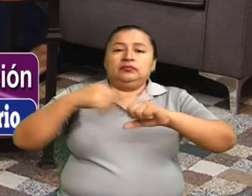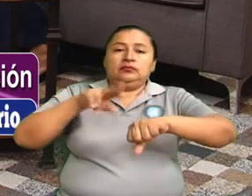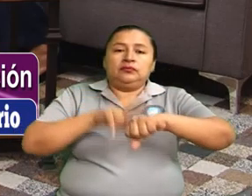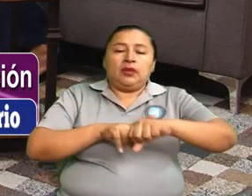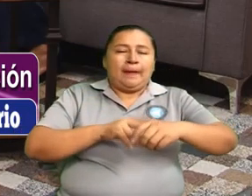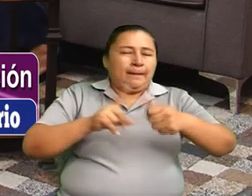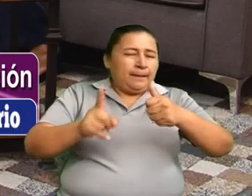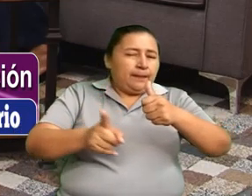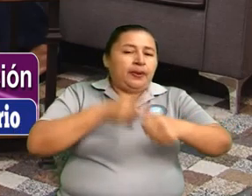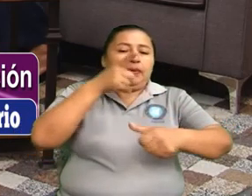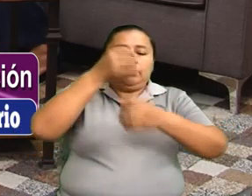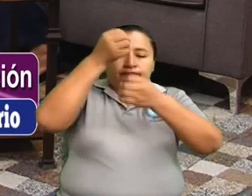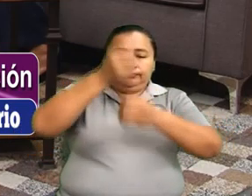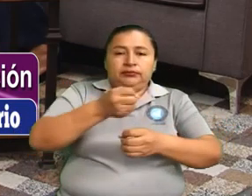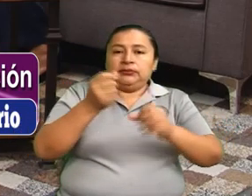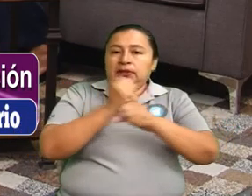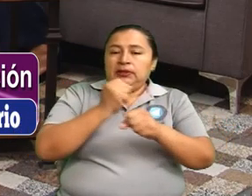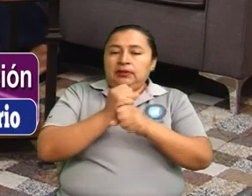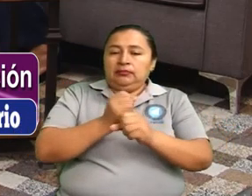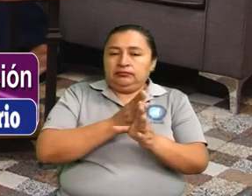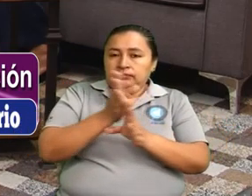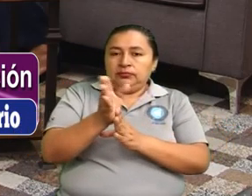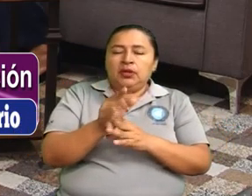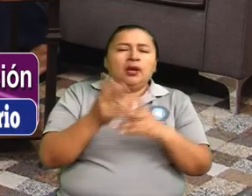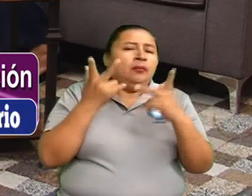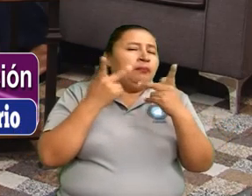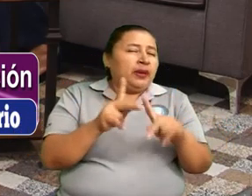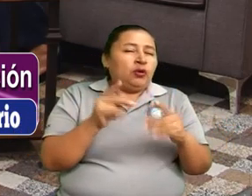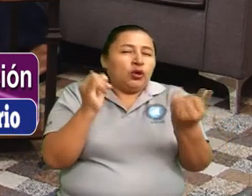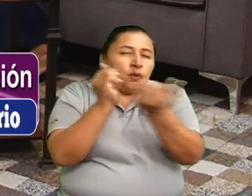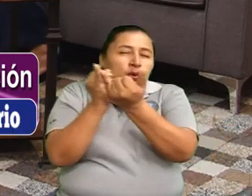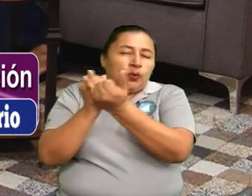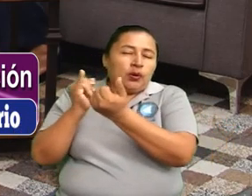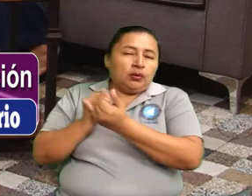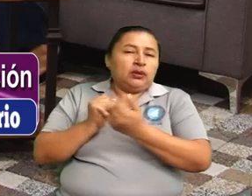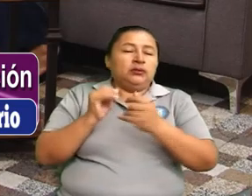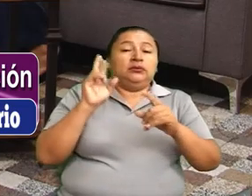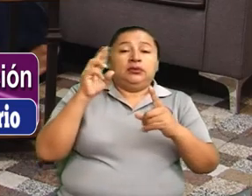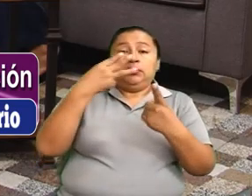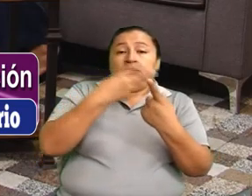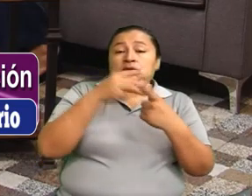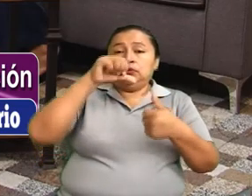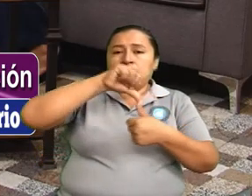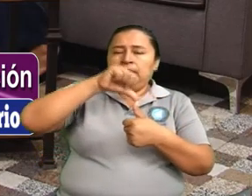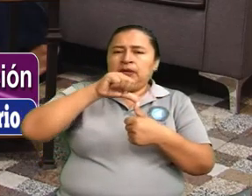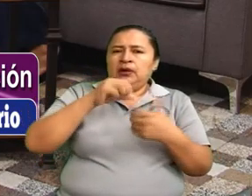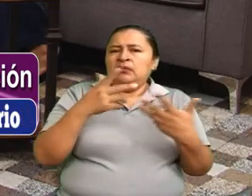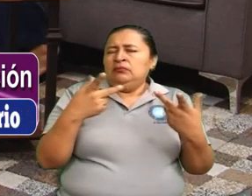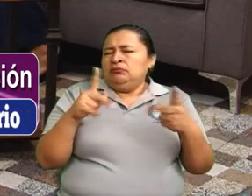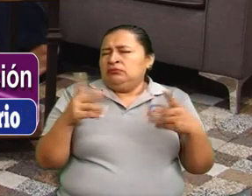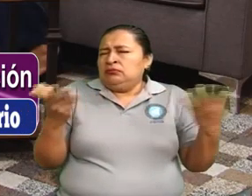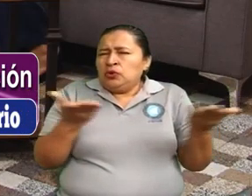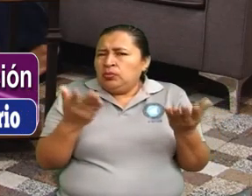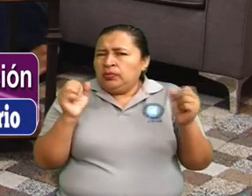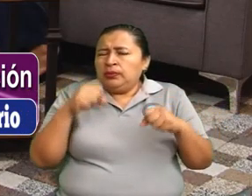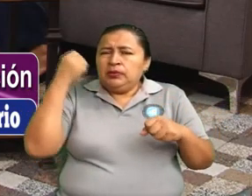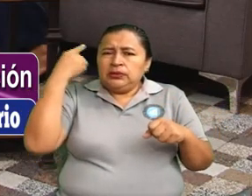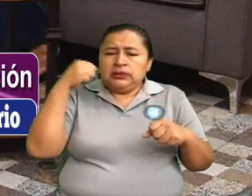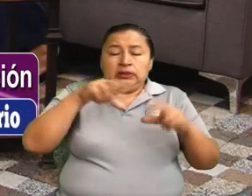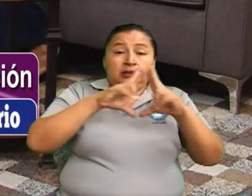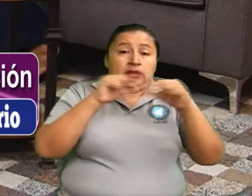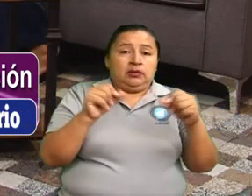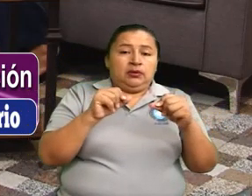ejes primordiales de trabajo. Entendemos que no está así visto en los países de la región, pero más o menos si pudiéramos entender cómo se ubica